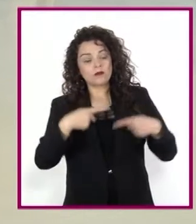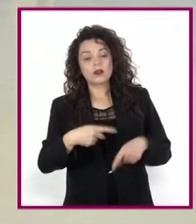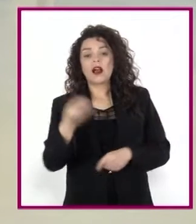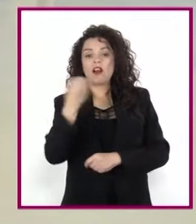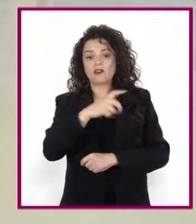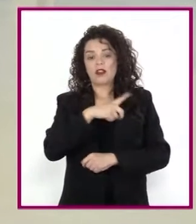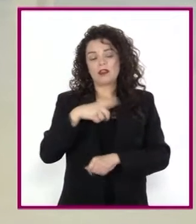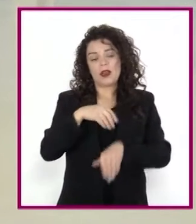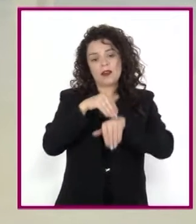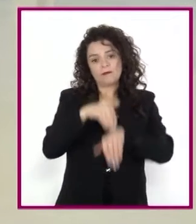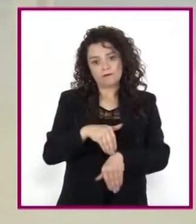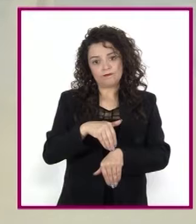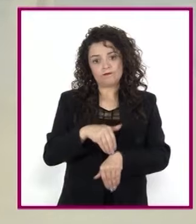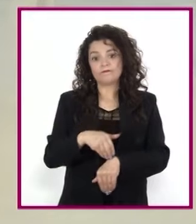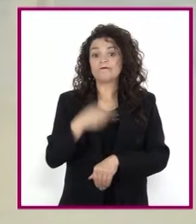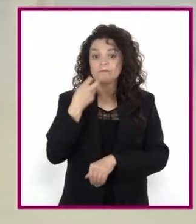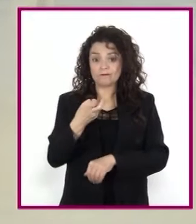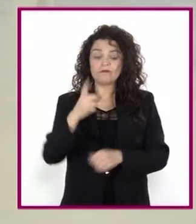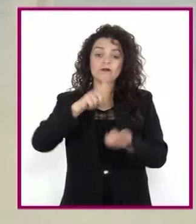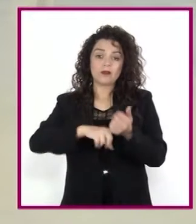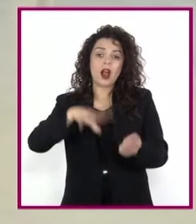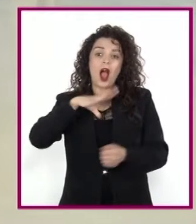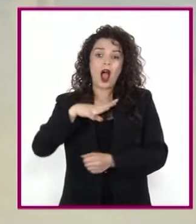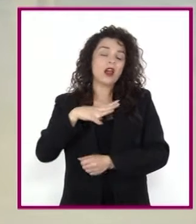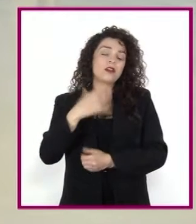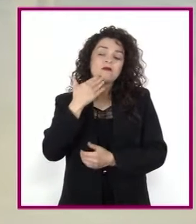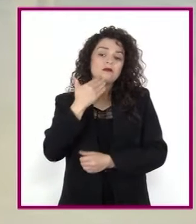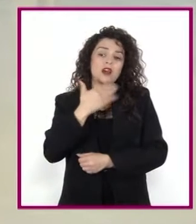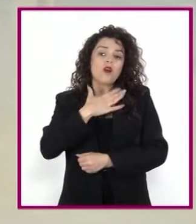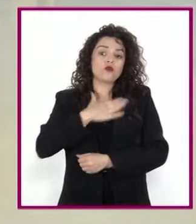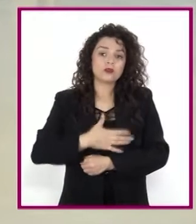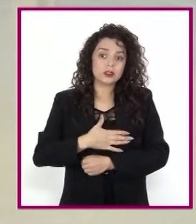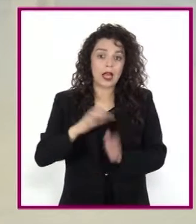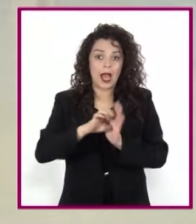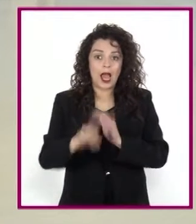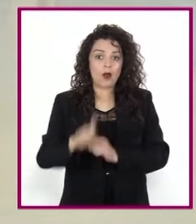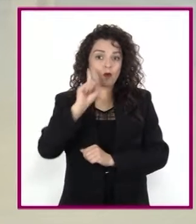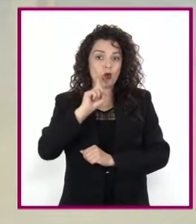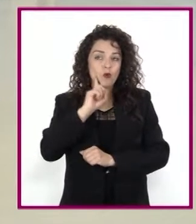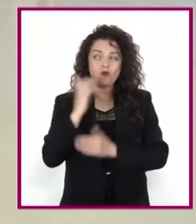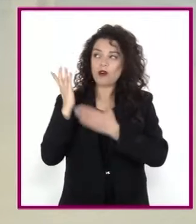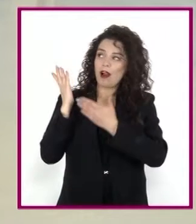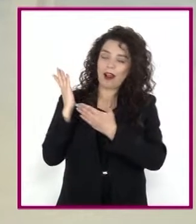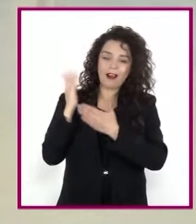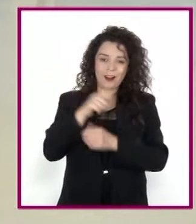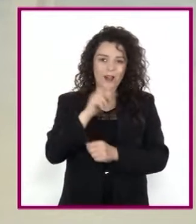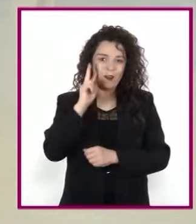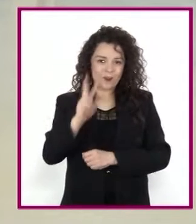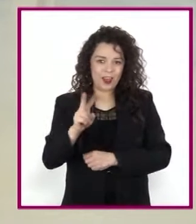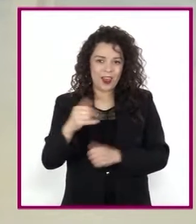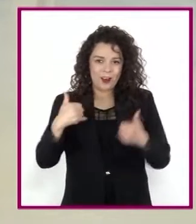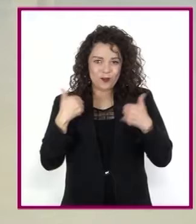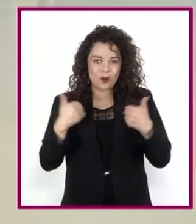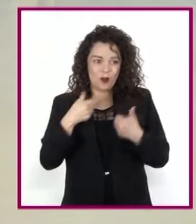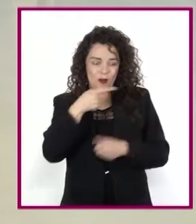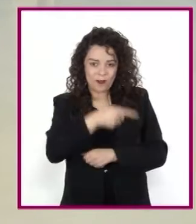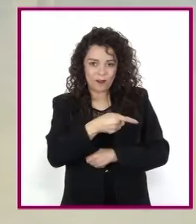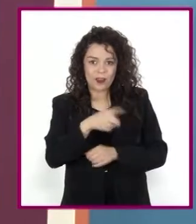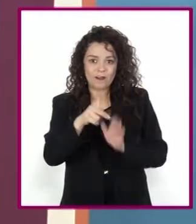y provocar actos de injusticia, como el caso del adolescente del video, pero que se pueden resarcir o